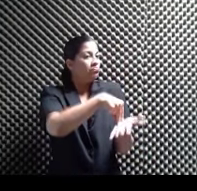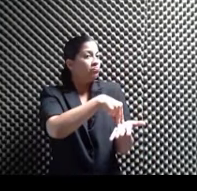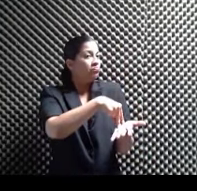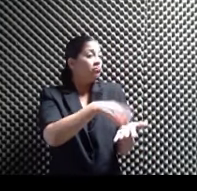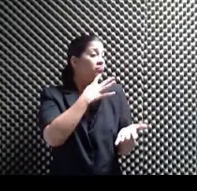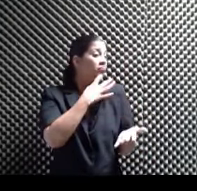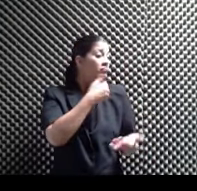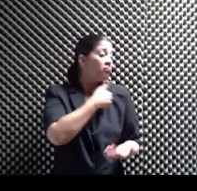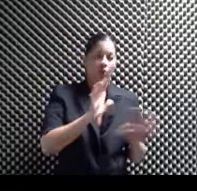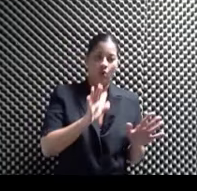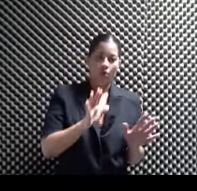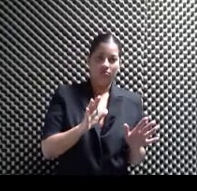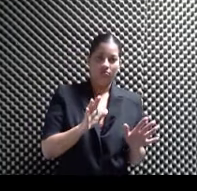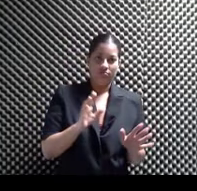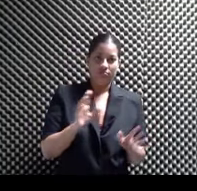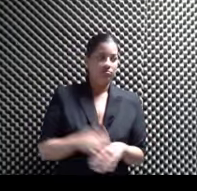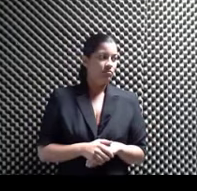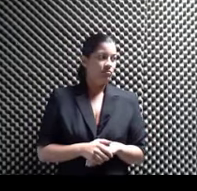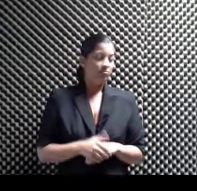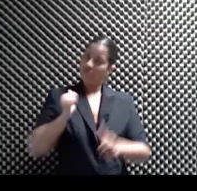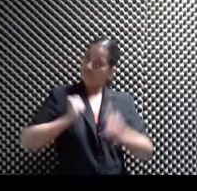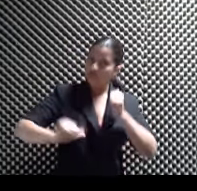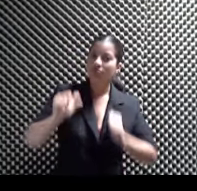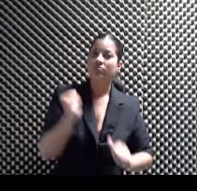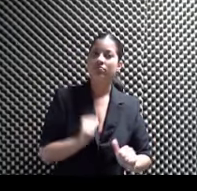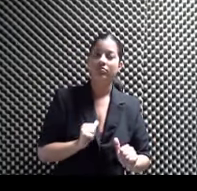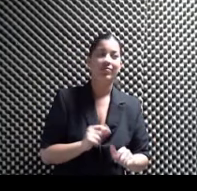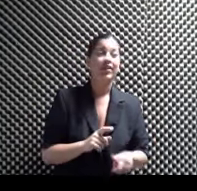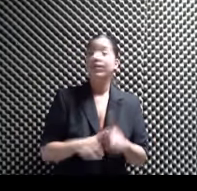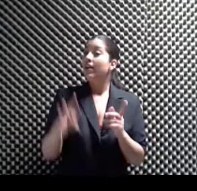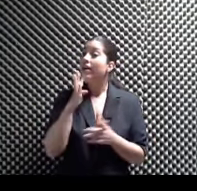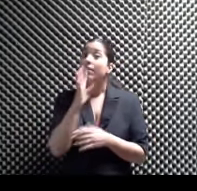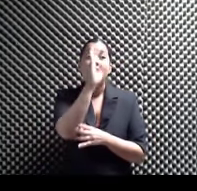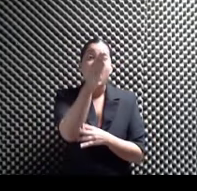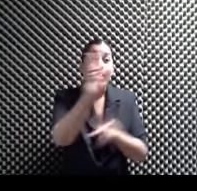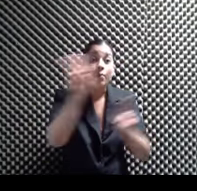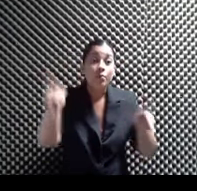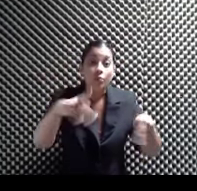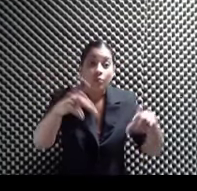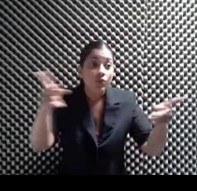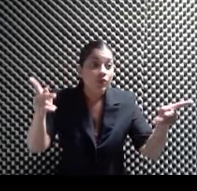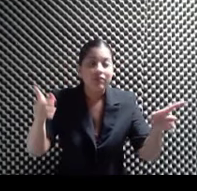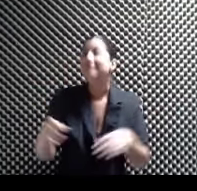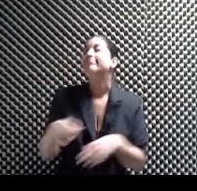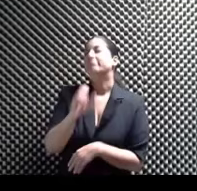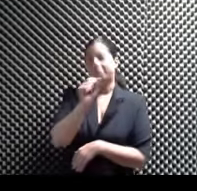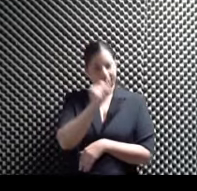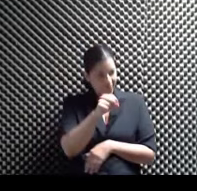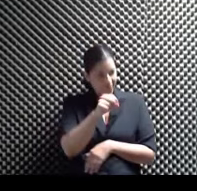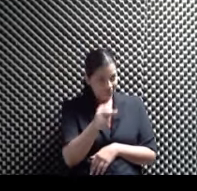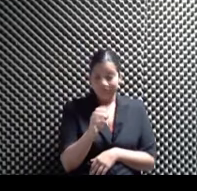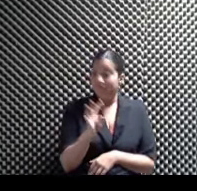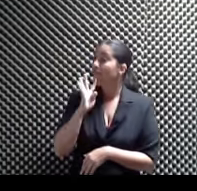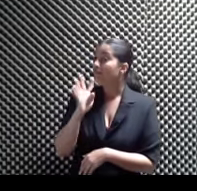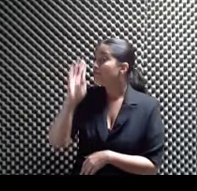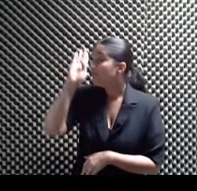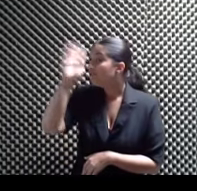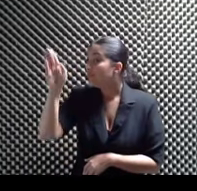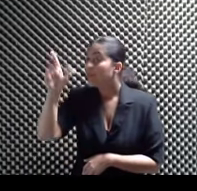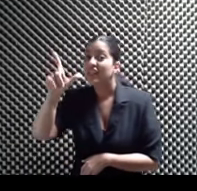tiene su personaje Exacto Pero o sea que no Le están hablando al público O es que están hablando Le hablan al público Le hablan a Lili Ah preguntan acerca La